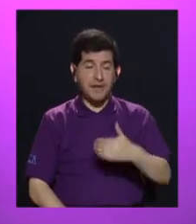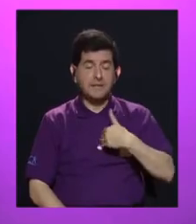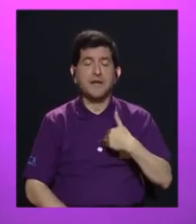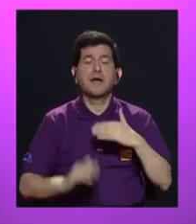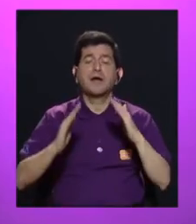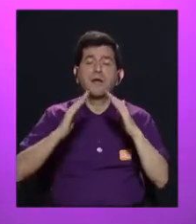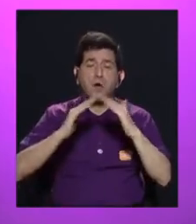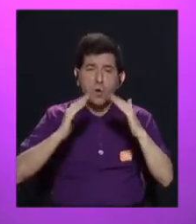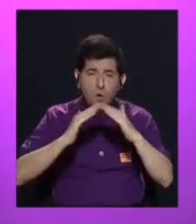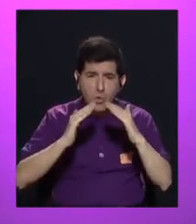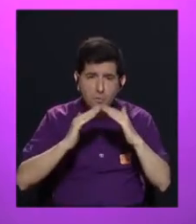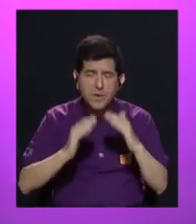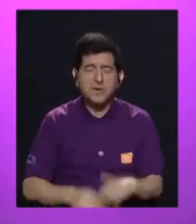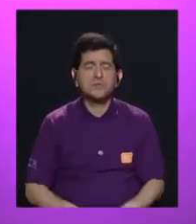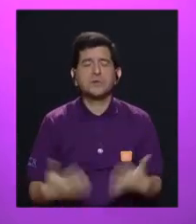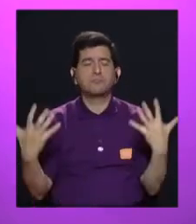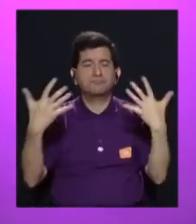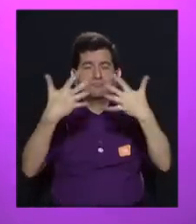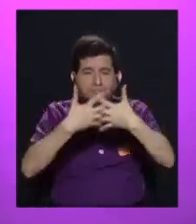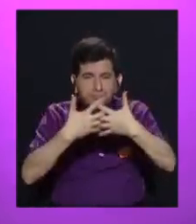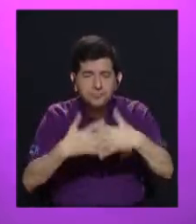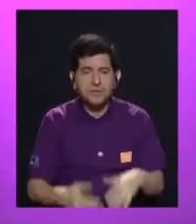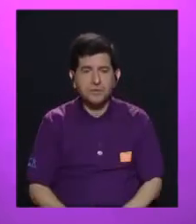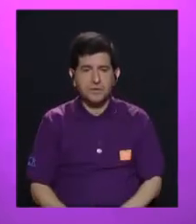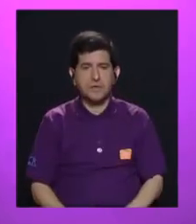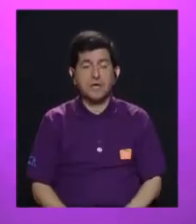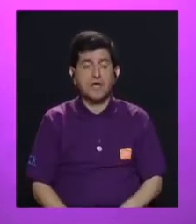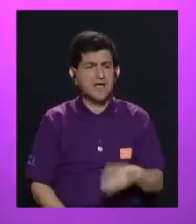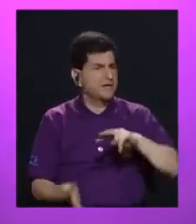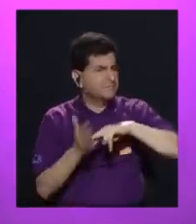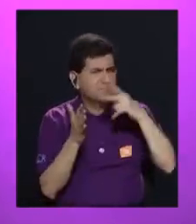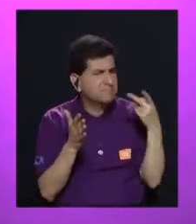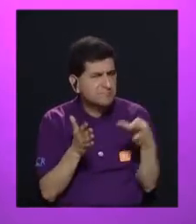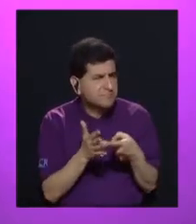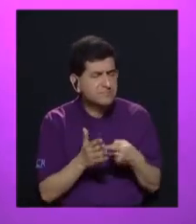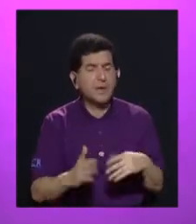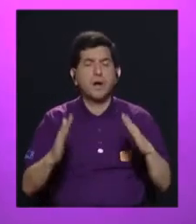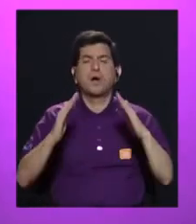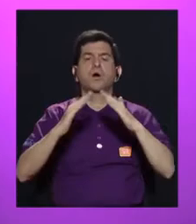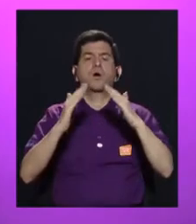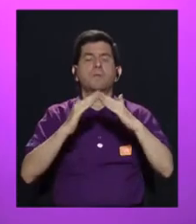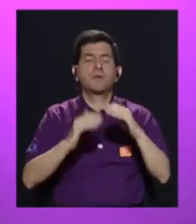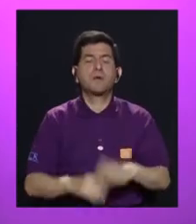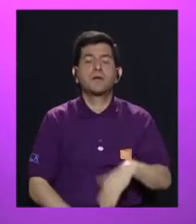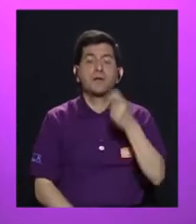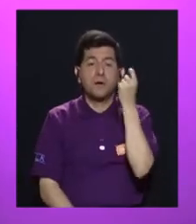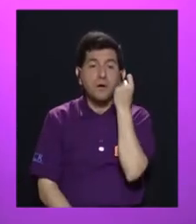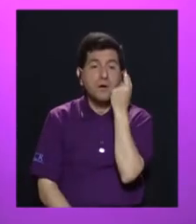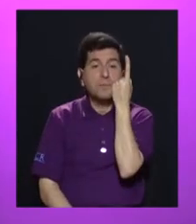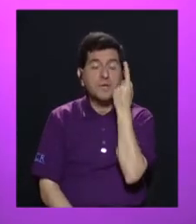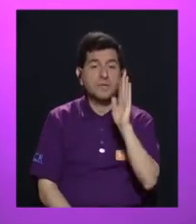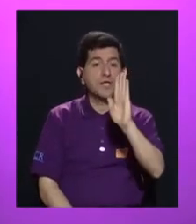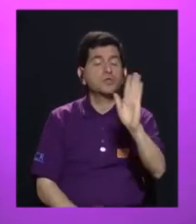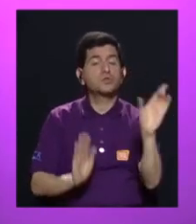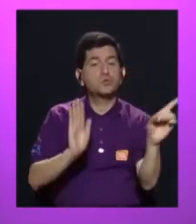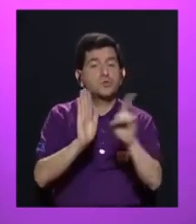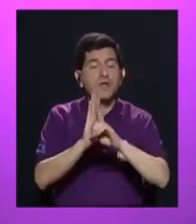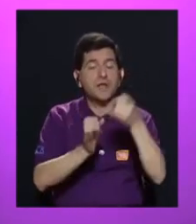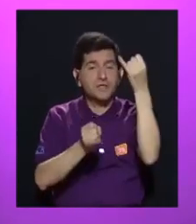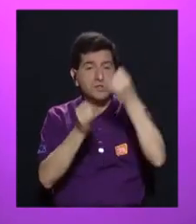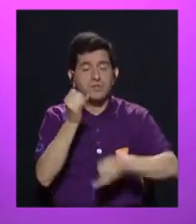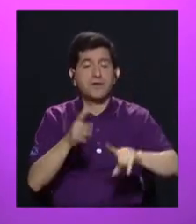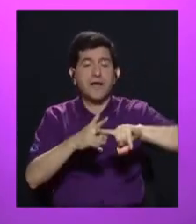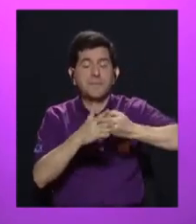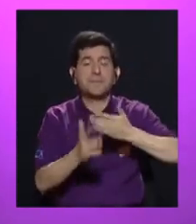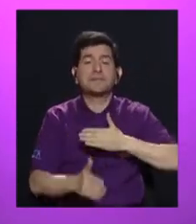convivencia más armoniosa y por más armoniosa me refiero a una convivencia que comprenda que sus derechos terminan donde empiezan